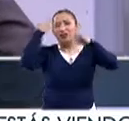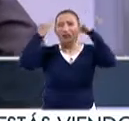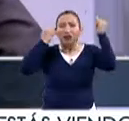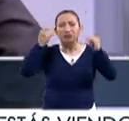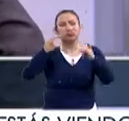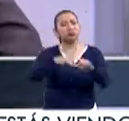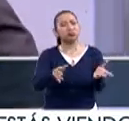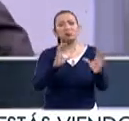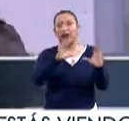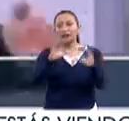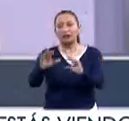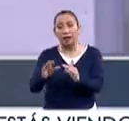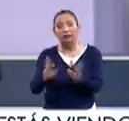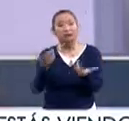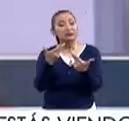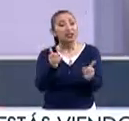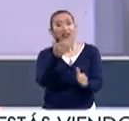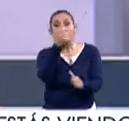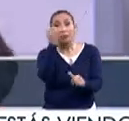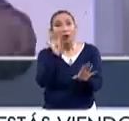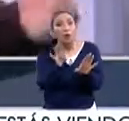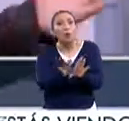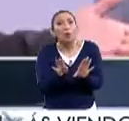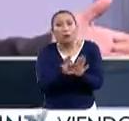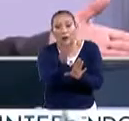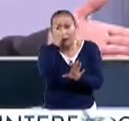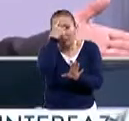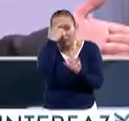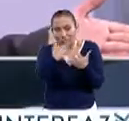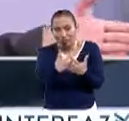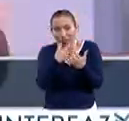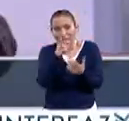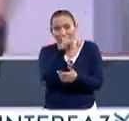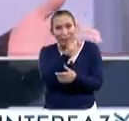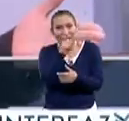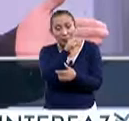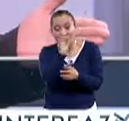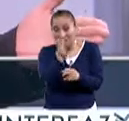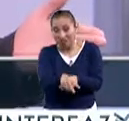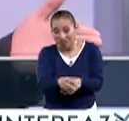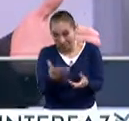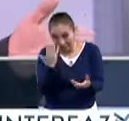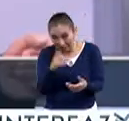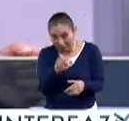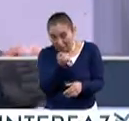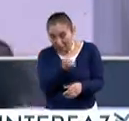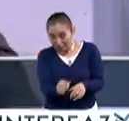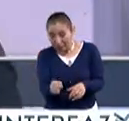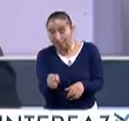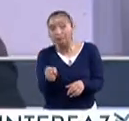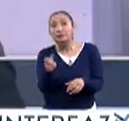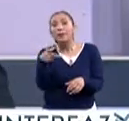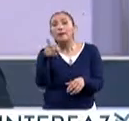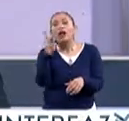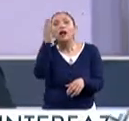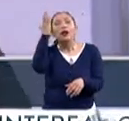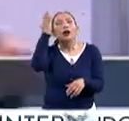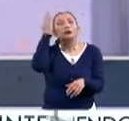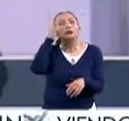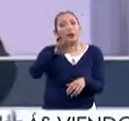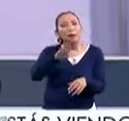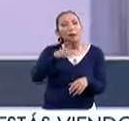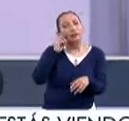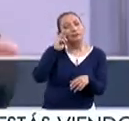sobre todo nadie sabe en la actualidad como aprendemos una lengua eso les puedo decir como experto pero sabemos